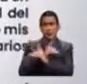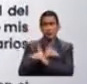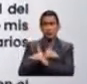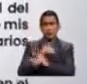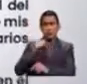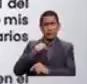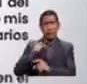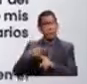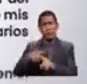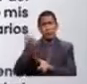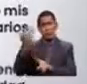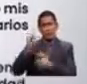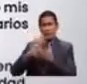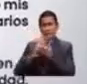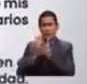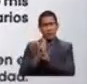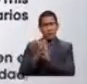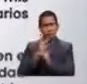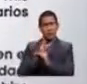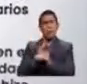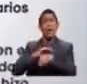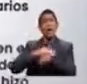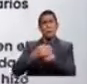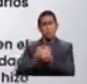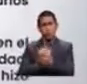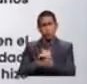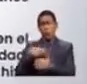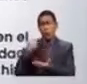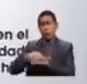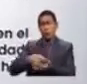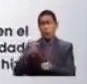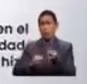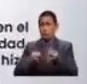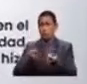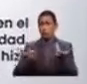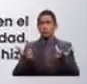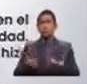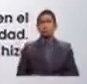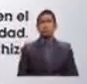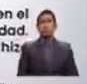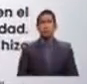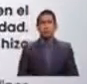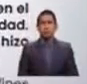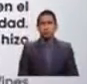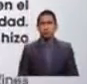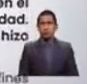persona con discapacidad. Agregó que su patrimonio es de acceso público.